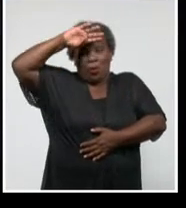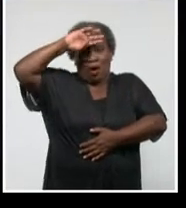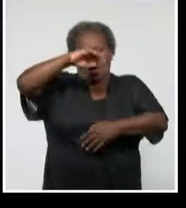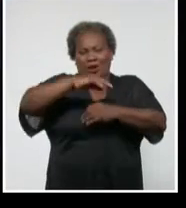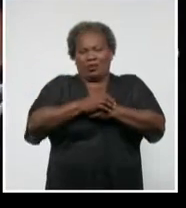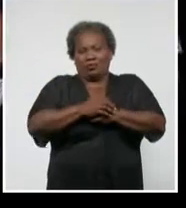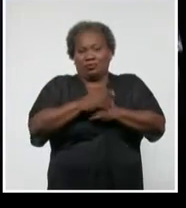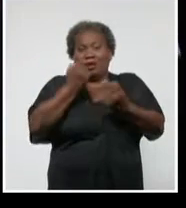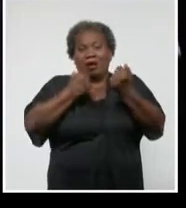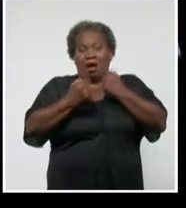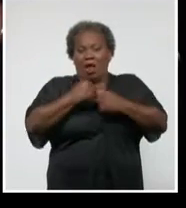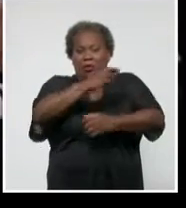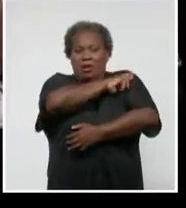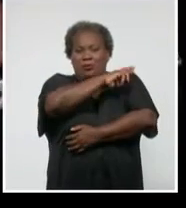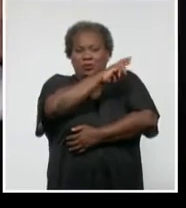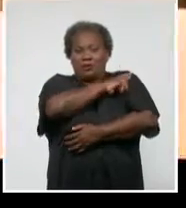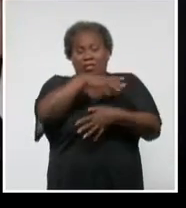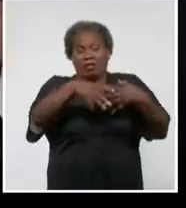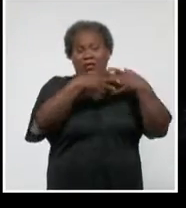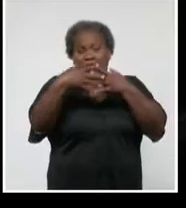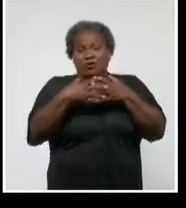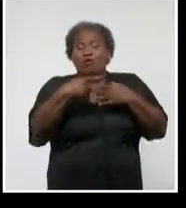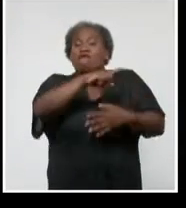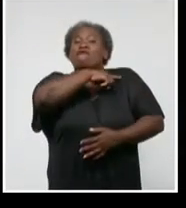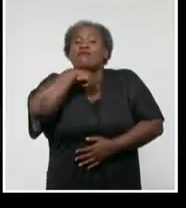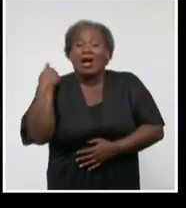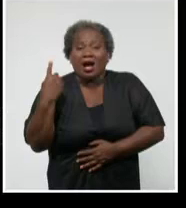es absoluta responsabilidad de ellos, su fracaso.